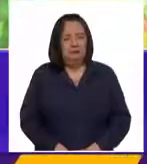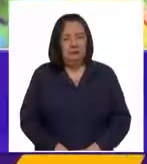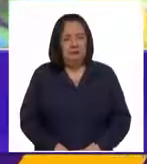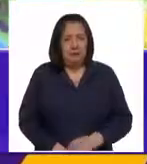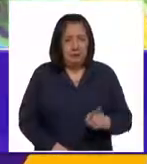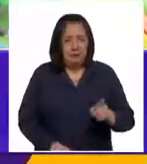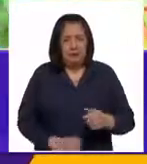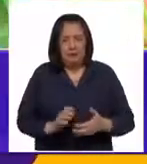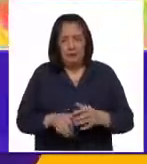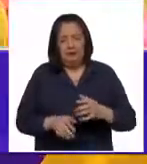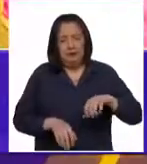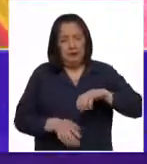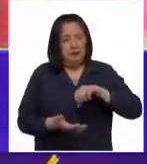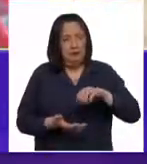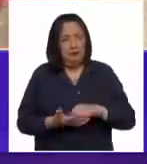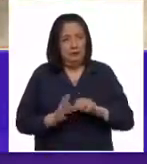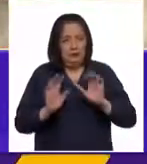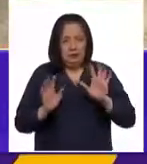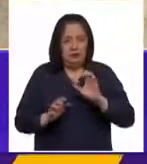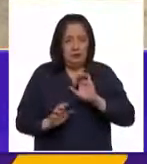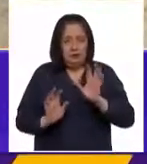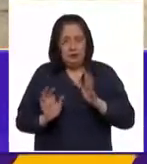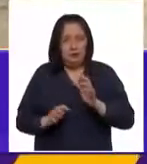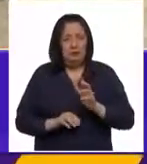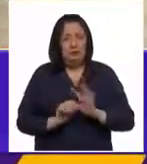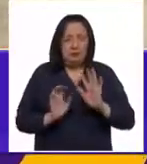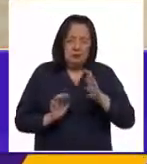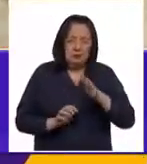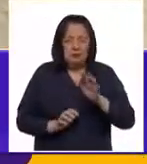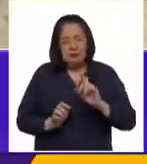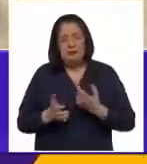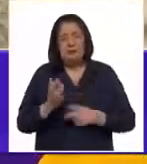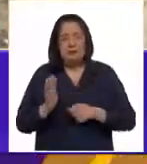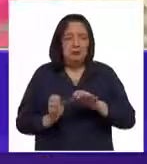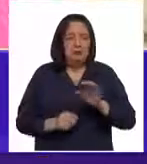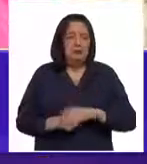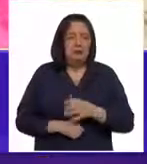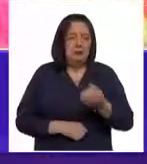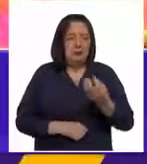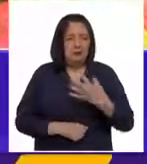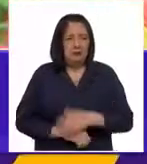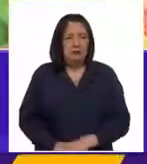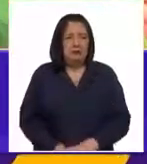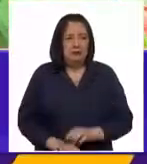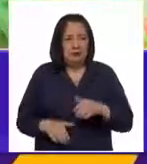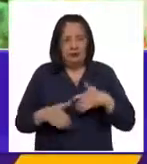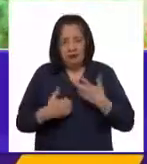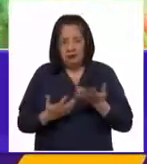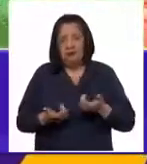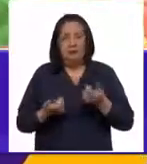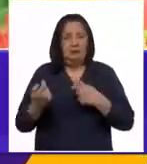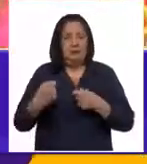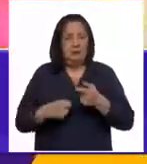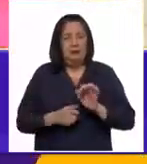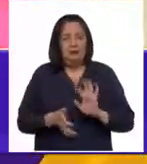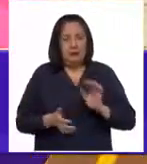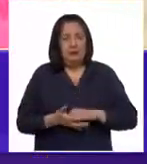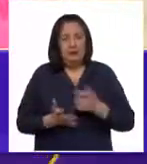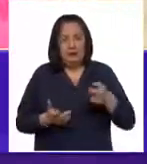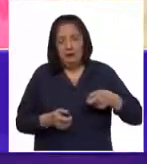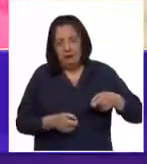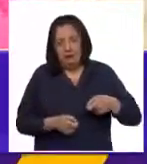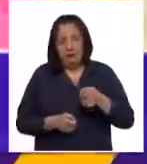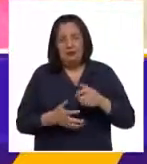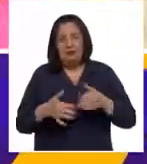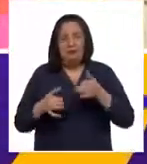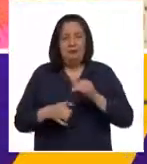bloqueador importante. Claro, ¿no? 10 soles, entonces, el conjunto, más o menos, nos dice el señor, que puede venir el baldecito, la palita, con